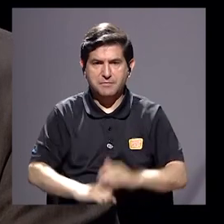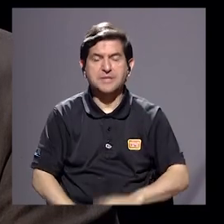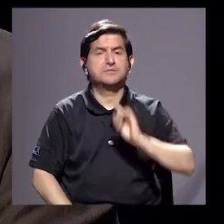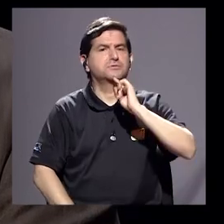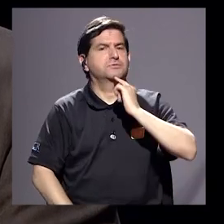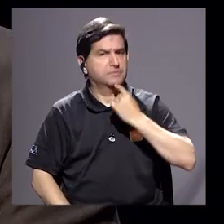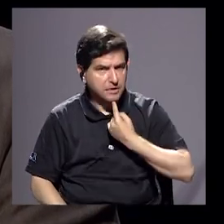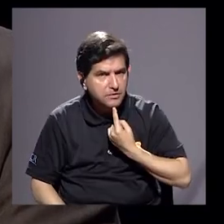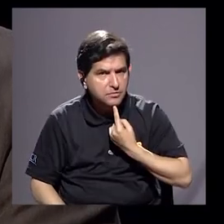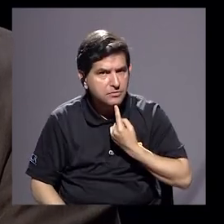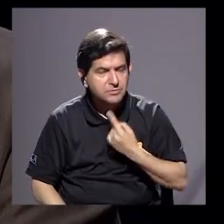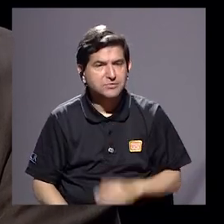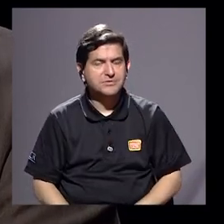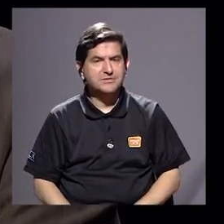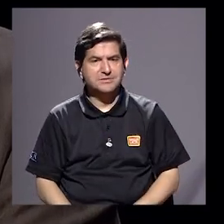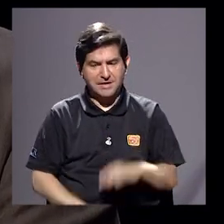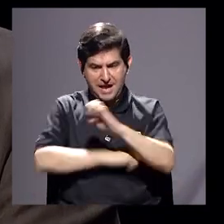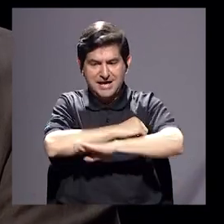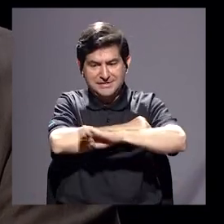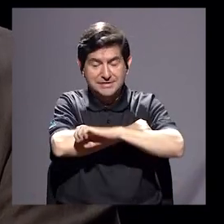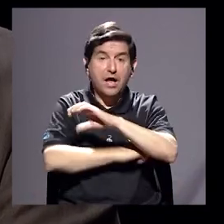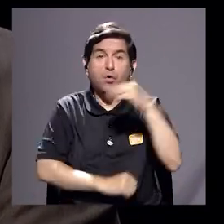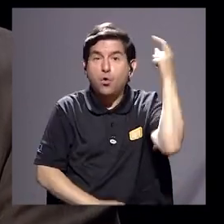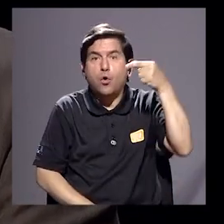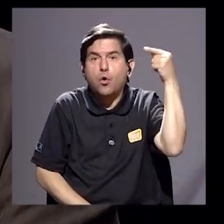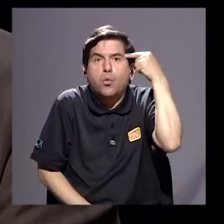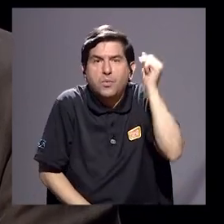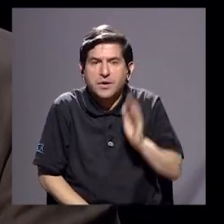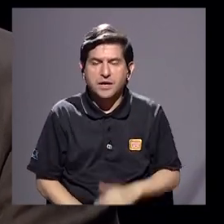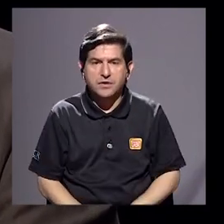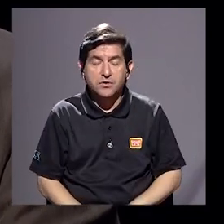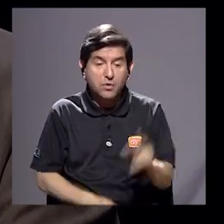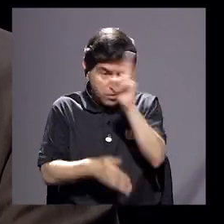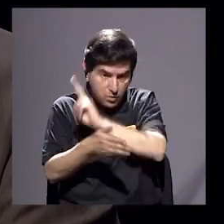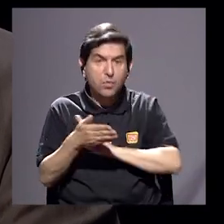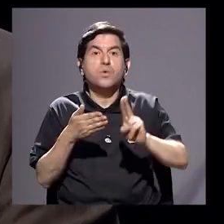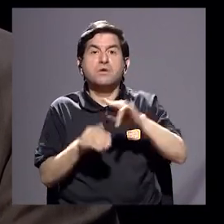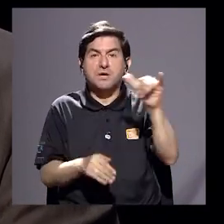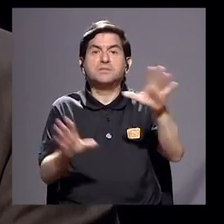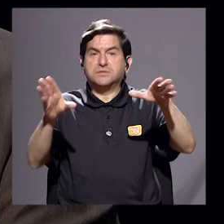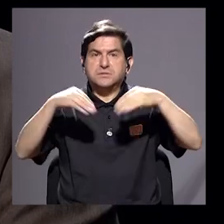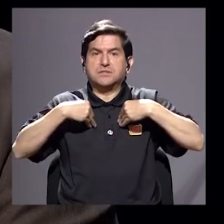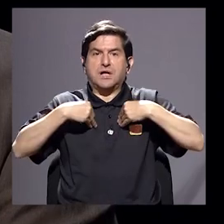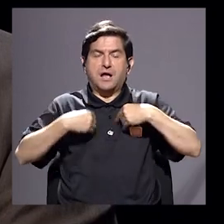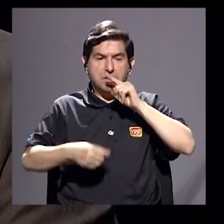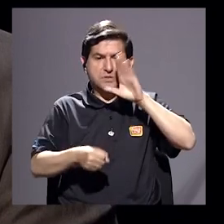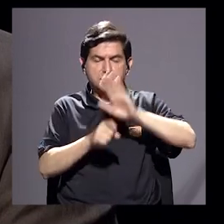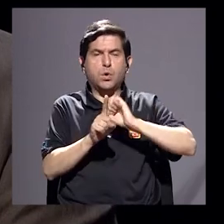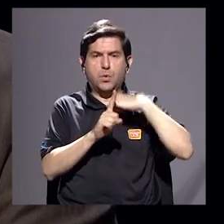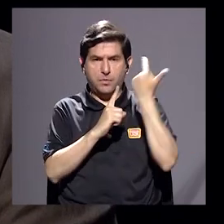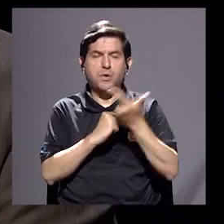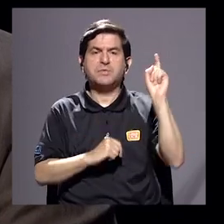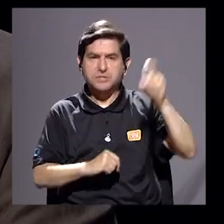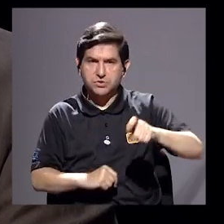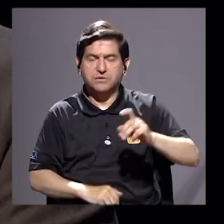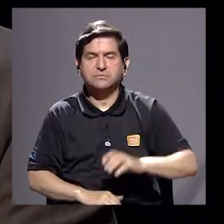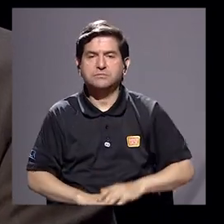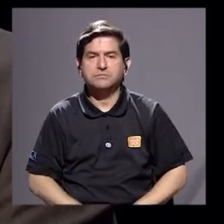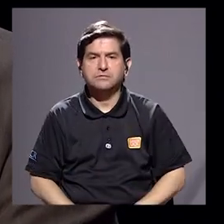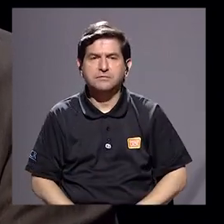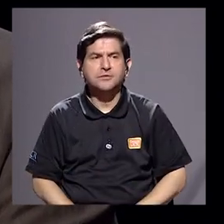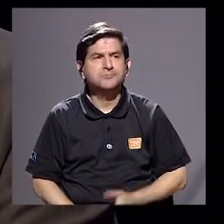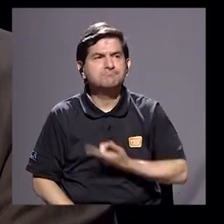serios el estado o el gobierno las universidades también pero hay un compromiso social en este sentido